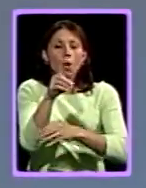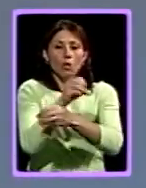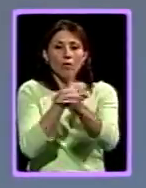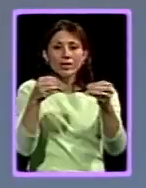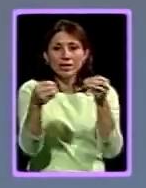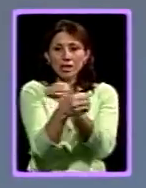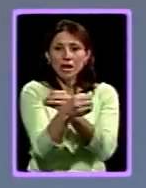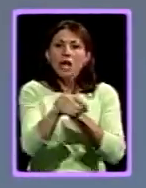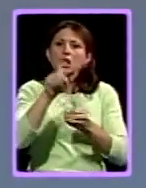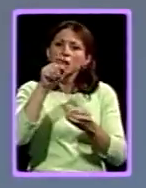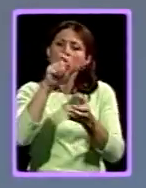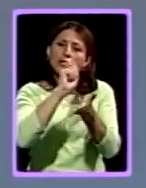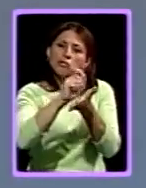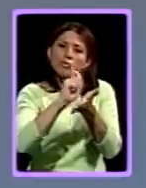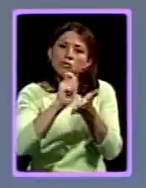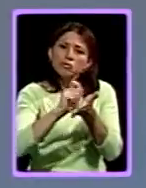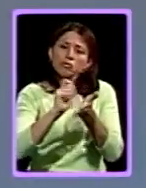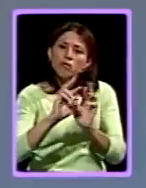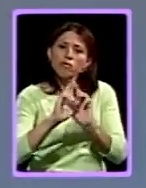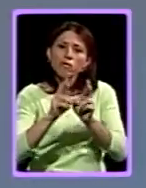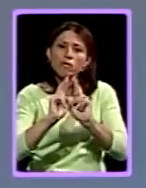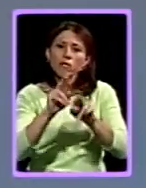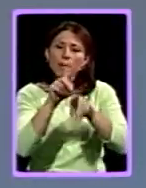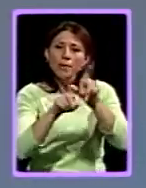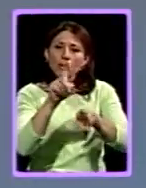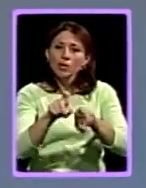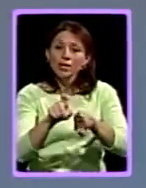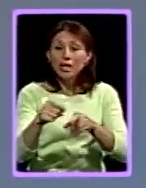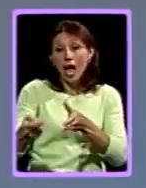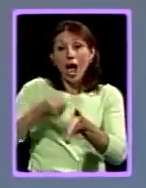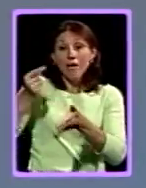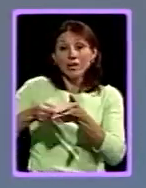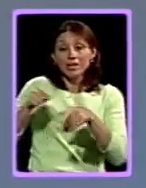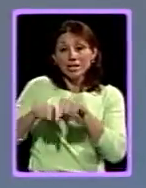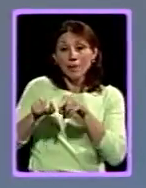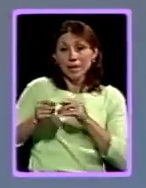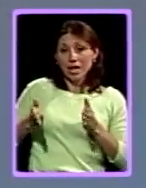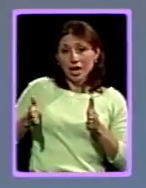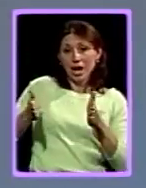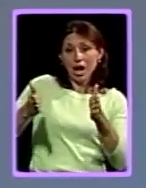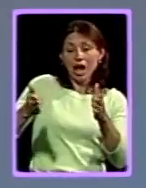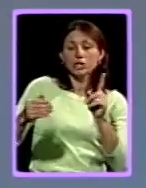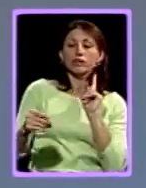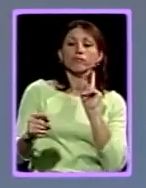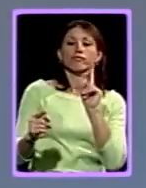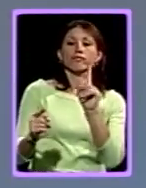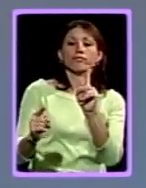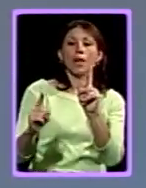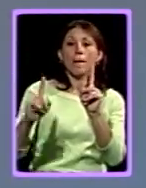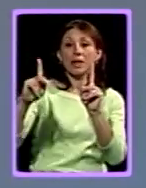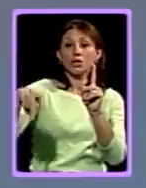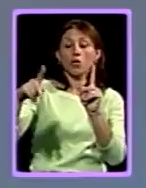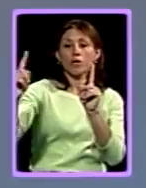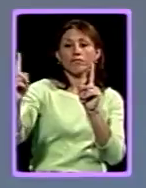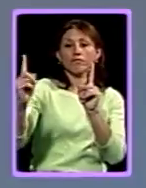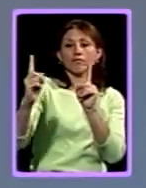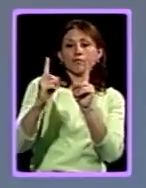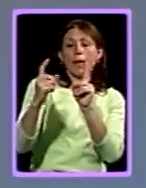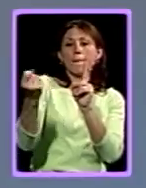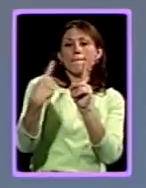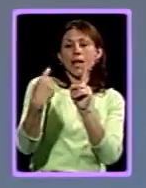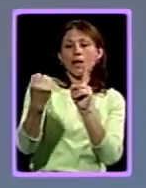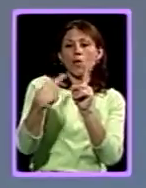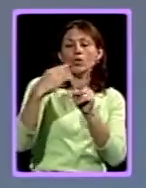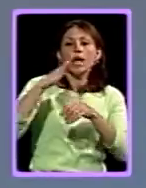y tenemos que llenar algún cuestionario. A veces en la calle hay muchachos que se nos acercan en los centros comerciales y nos hacen algunas preguntas sobre